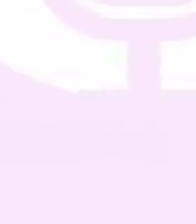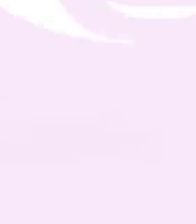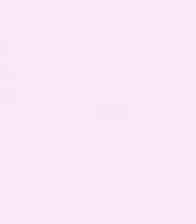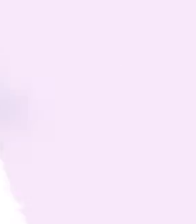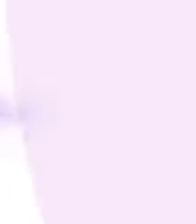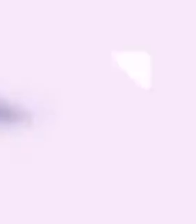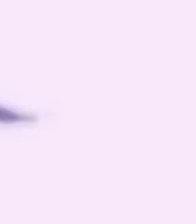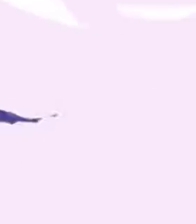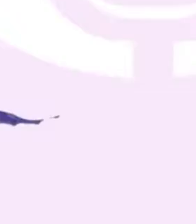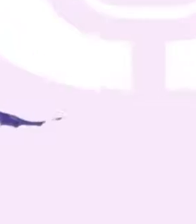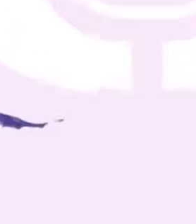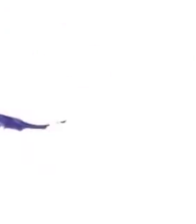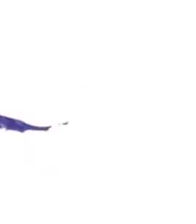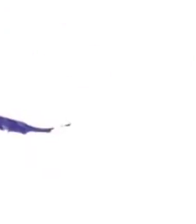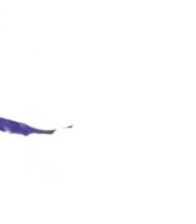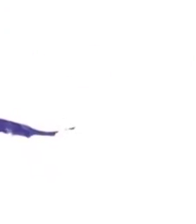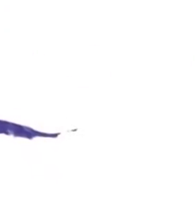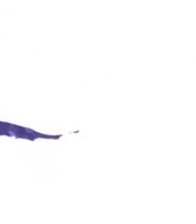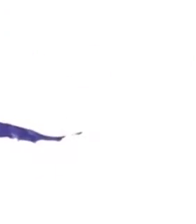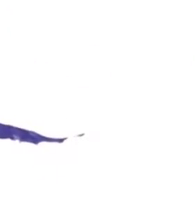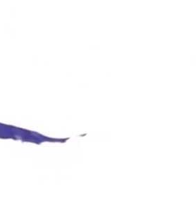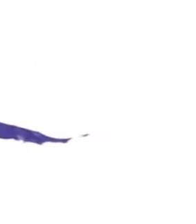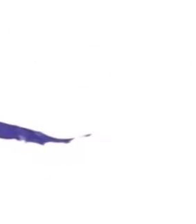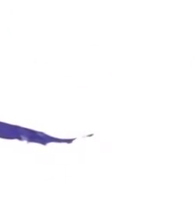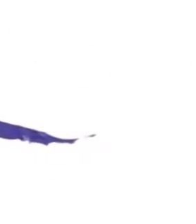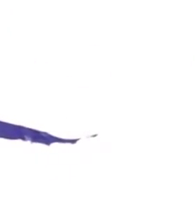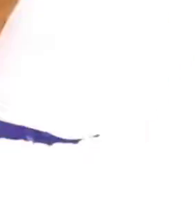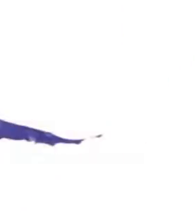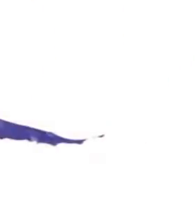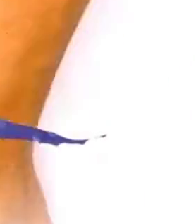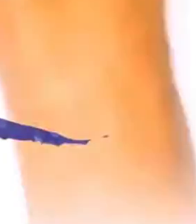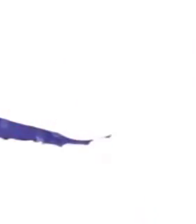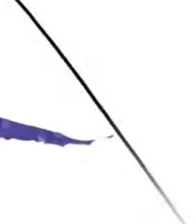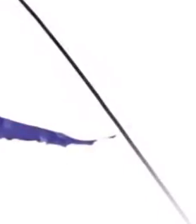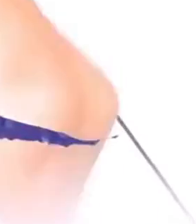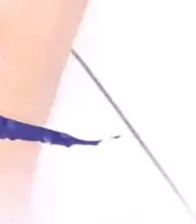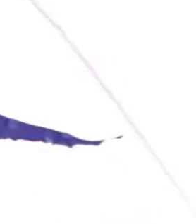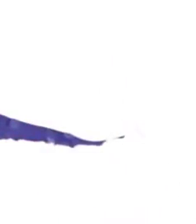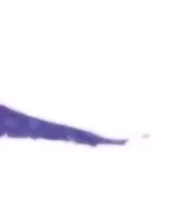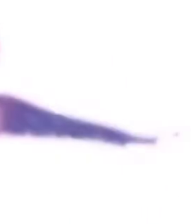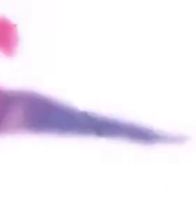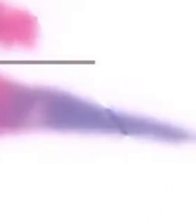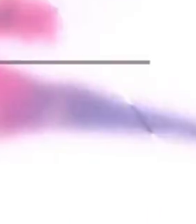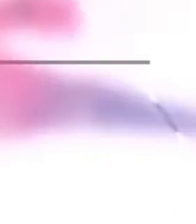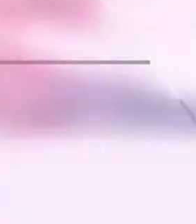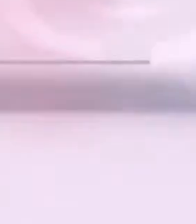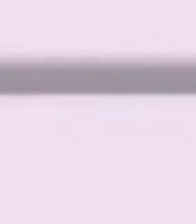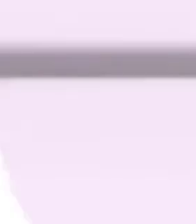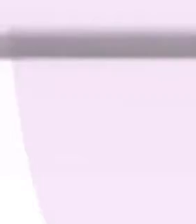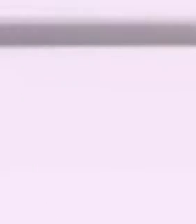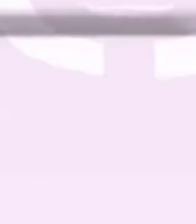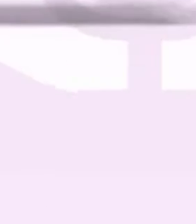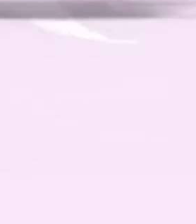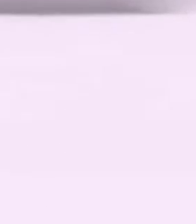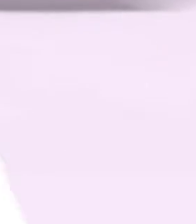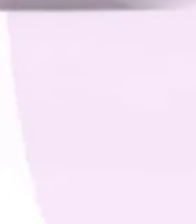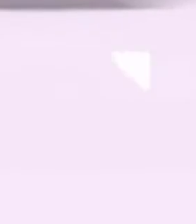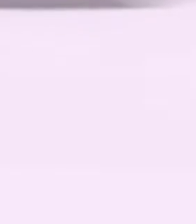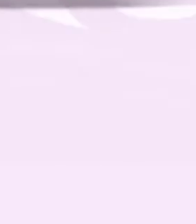los habitantes de Otavalo. Otavalo, te siento aquí. Capital intercultural del